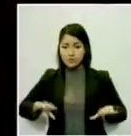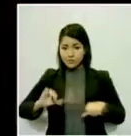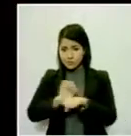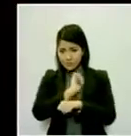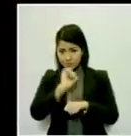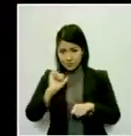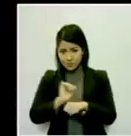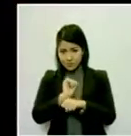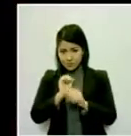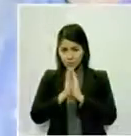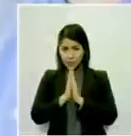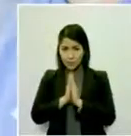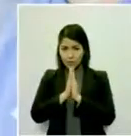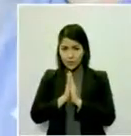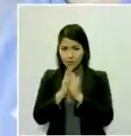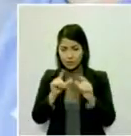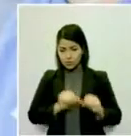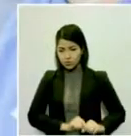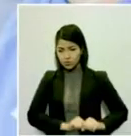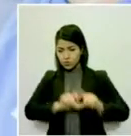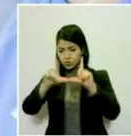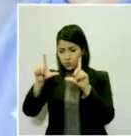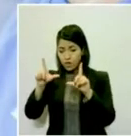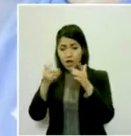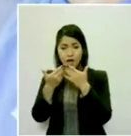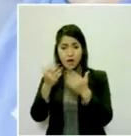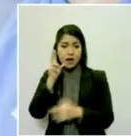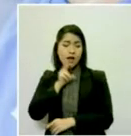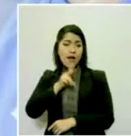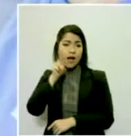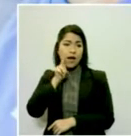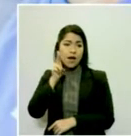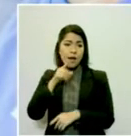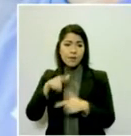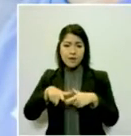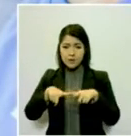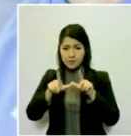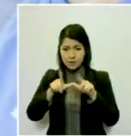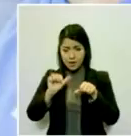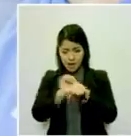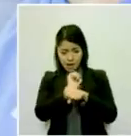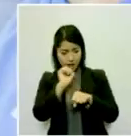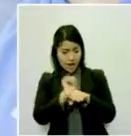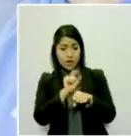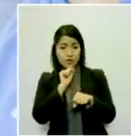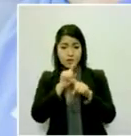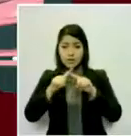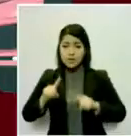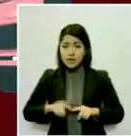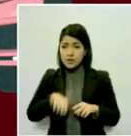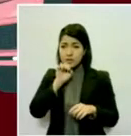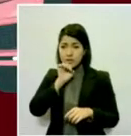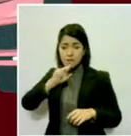gracias. Bueno, les vamos a presentar aquí el tema de reemplacamiento y la recolección de los autos de procedencia extranjera.